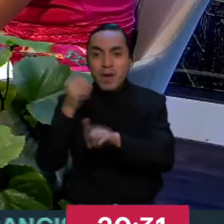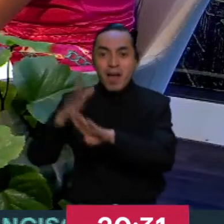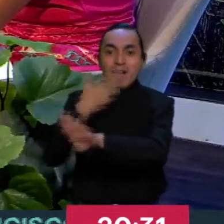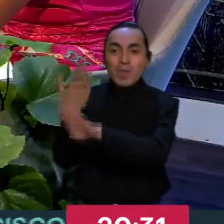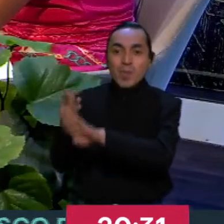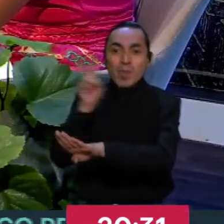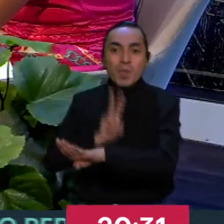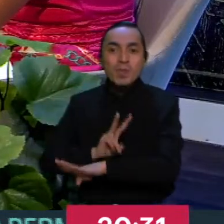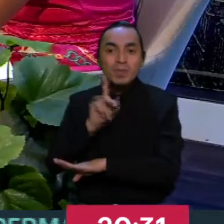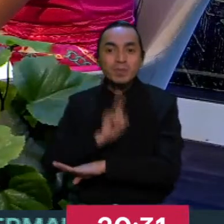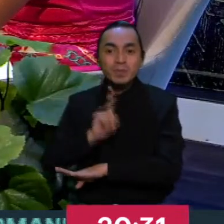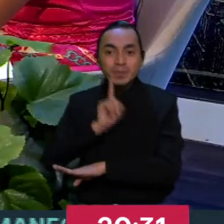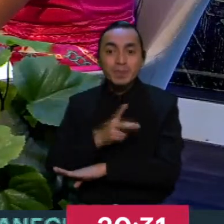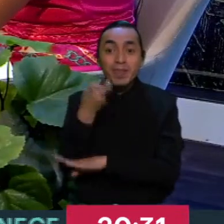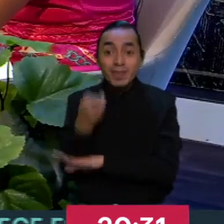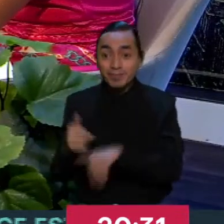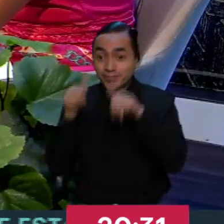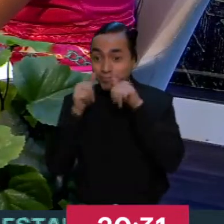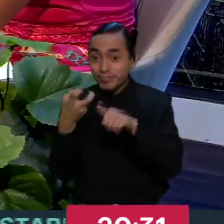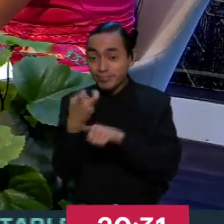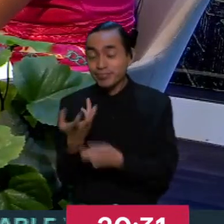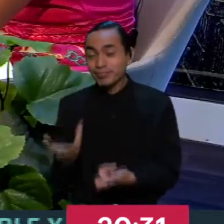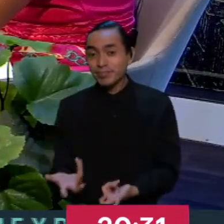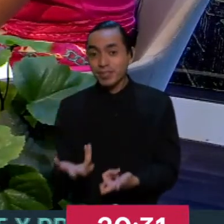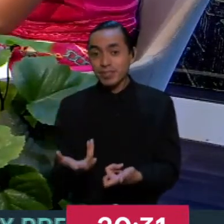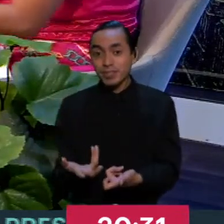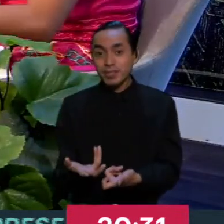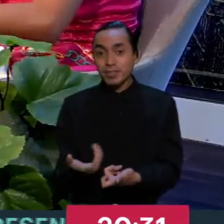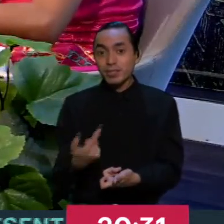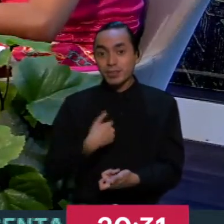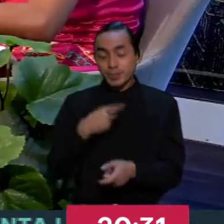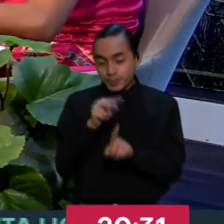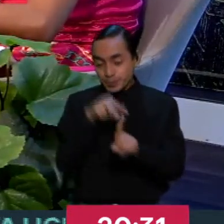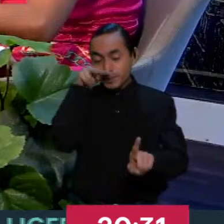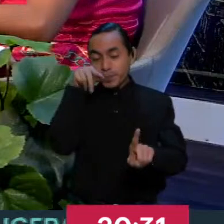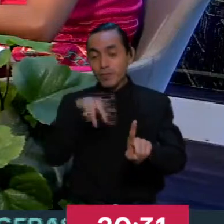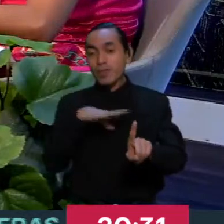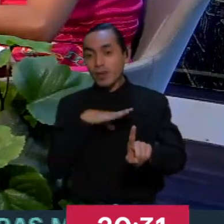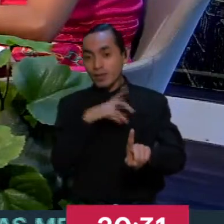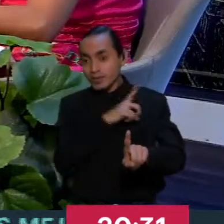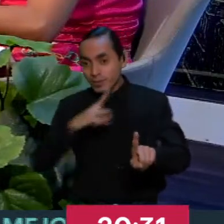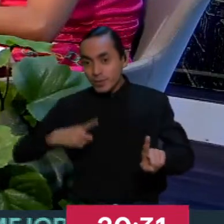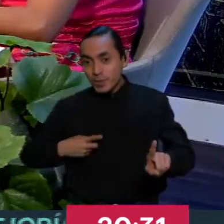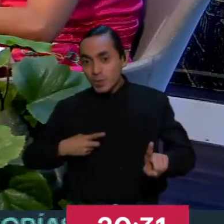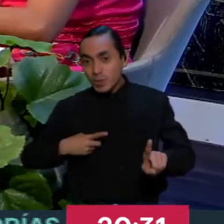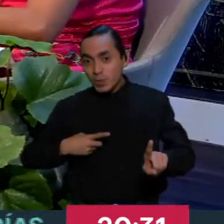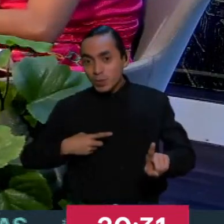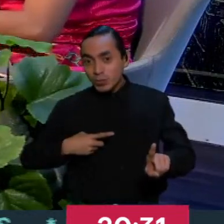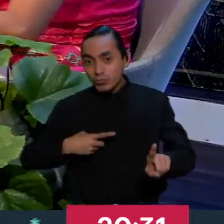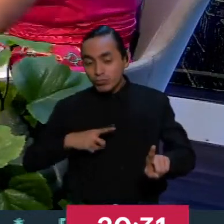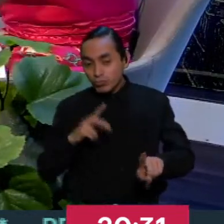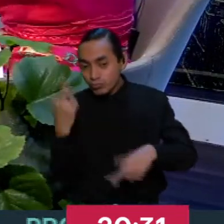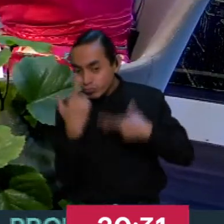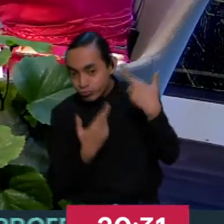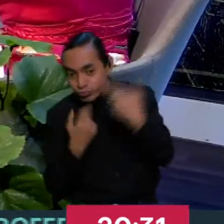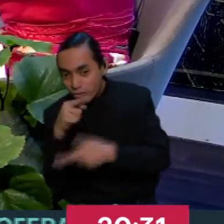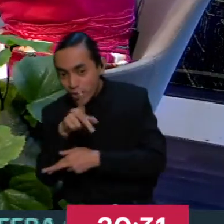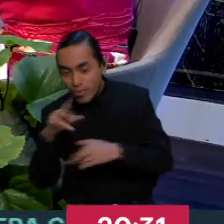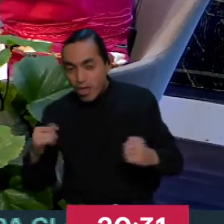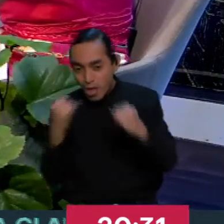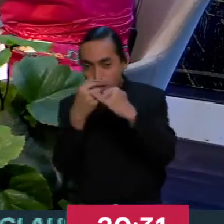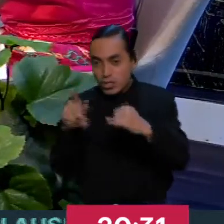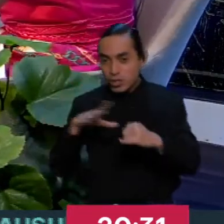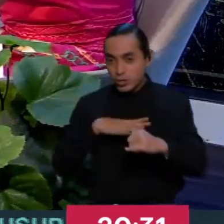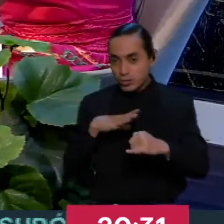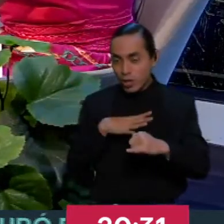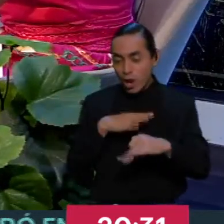Entonces, desde mi punto de vista, habría que caminar por dos vías, y me refiero solo a lo institucional, no me estoy refiriendo